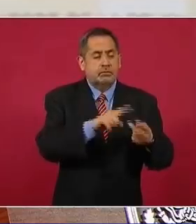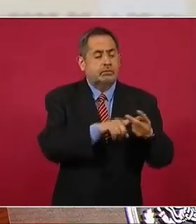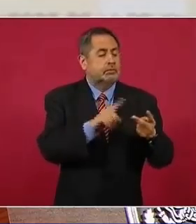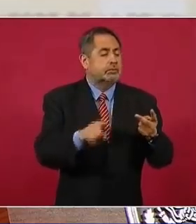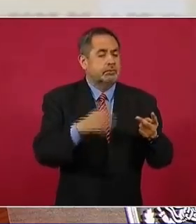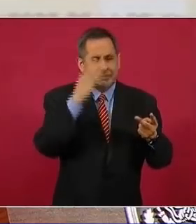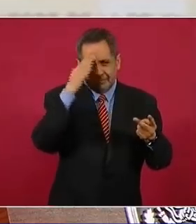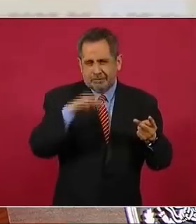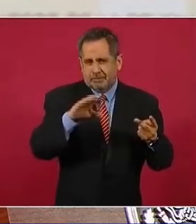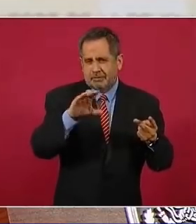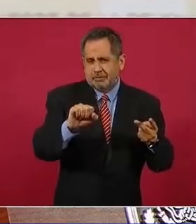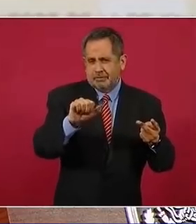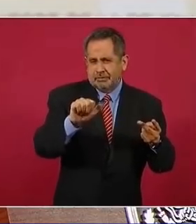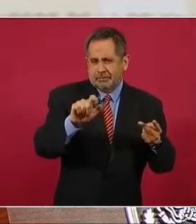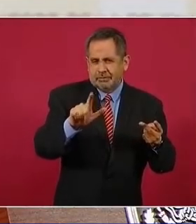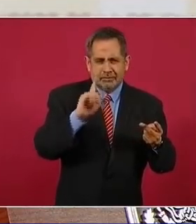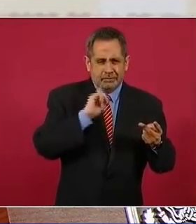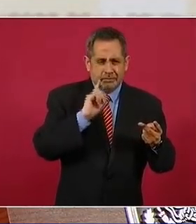Casal.